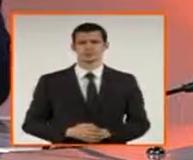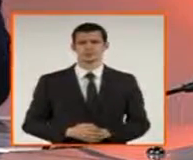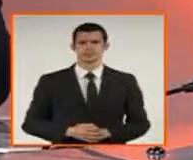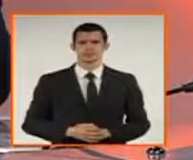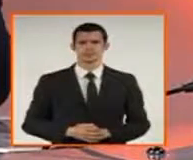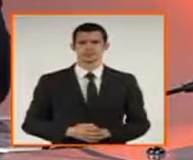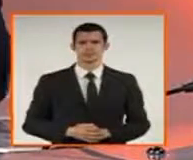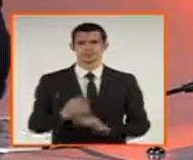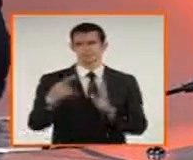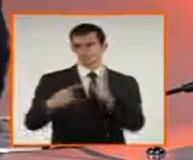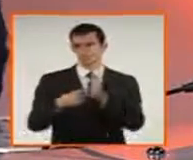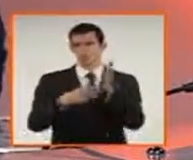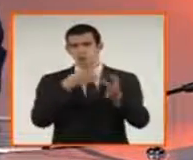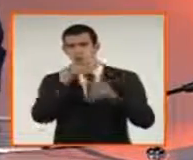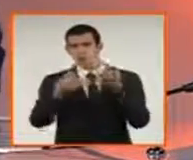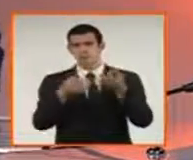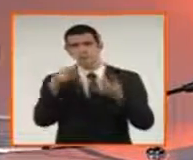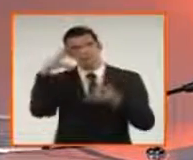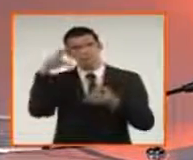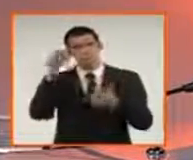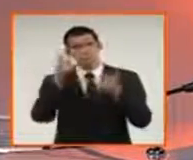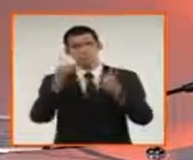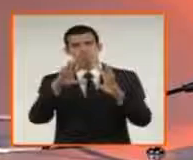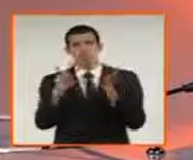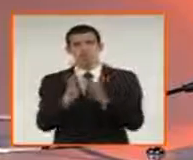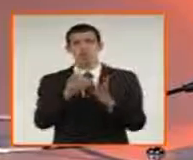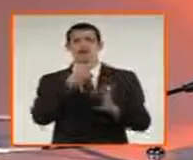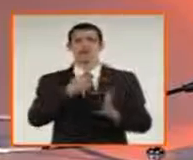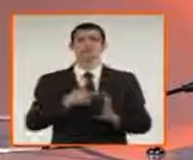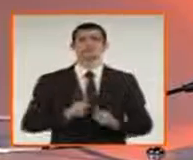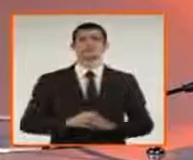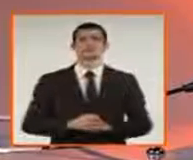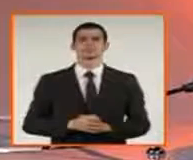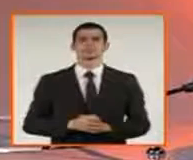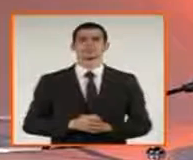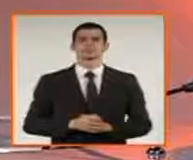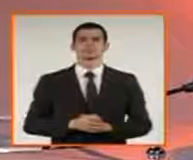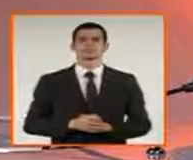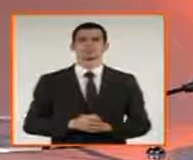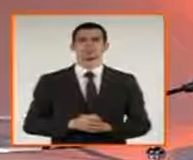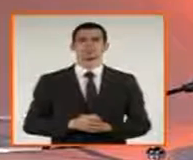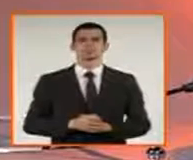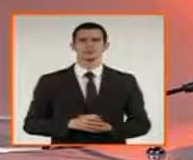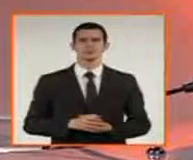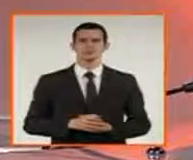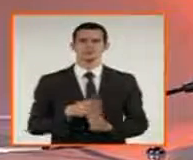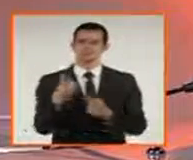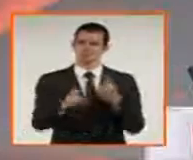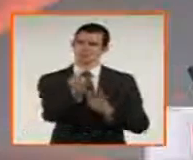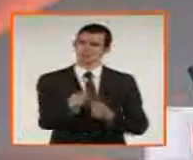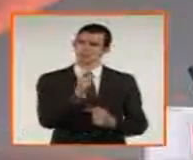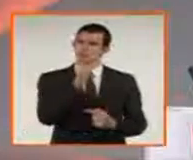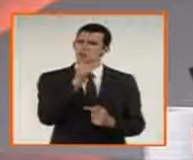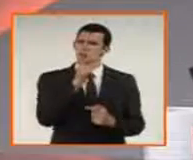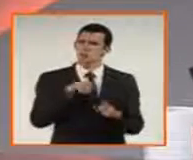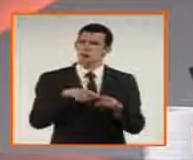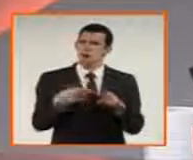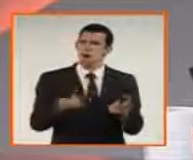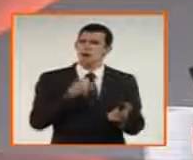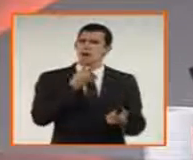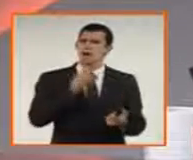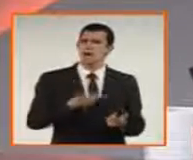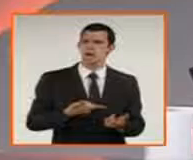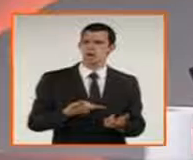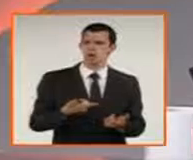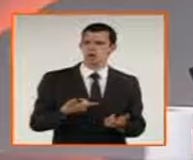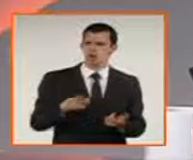el estado de necesidad. Porque hay gente que dice, ¿por qué tiene que mantenerlo eternamente si se niega a trabajar,